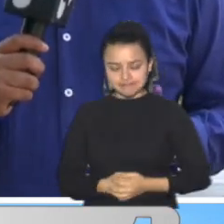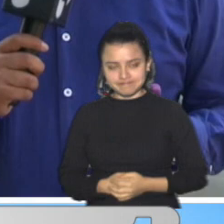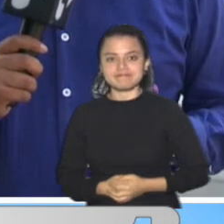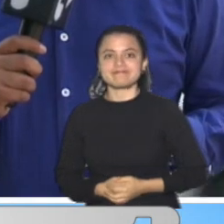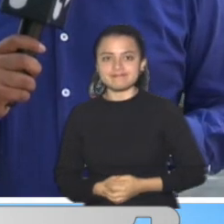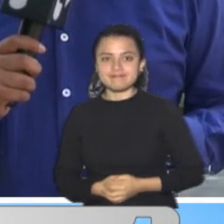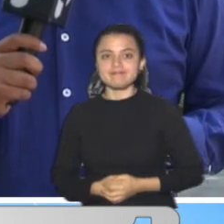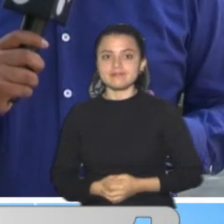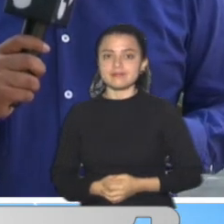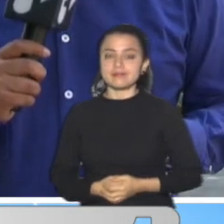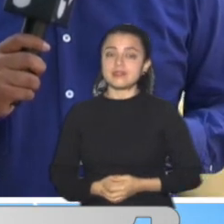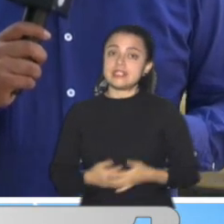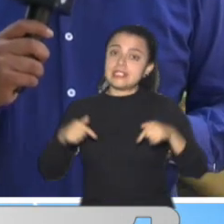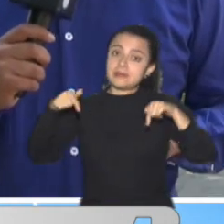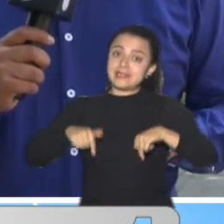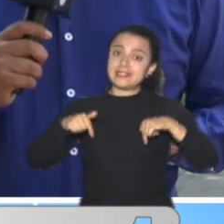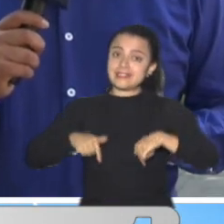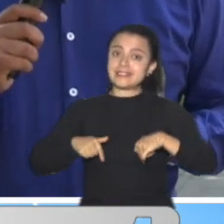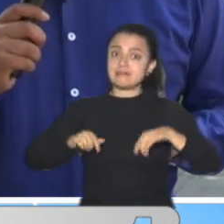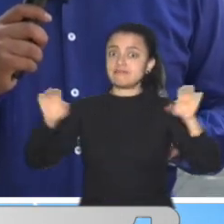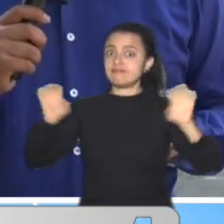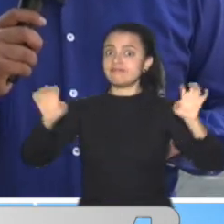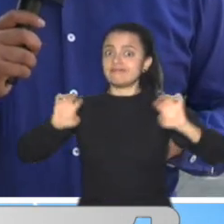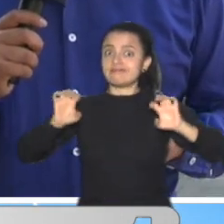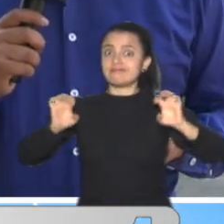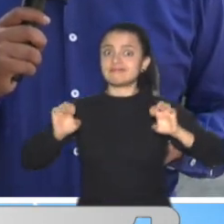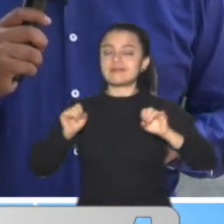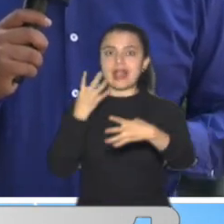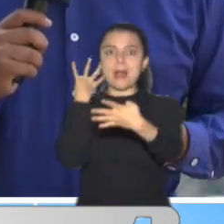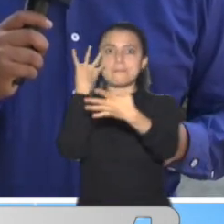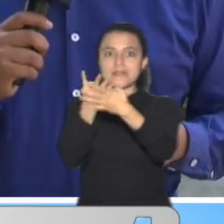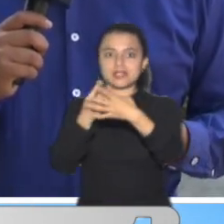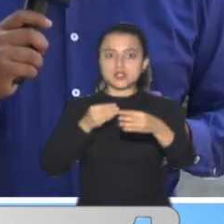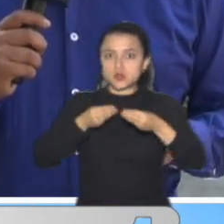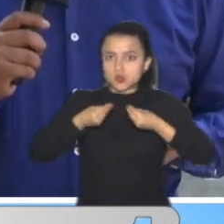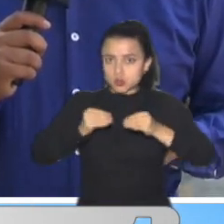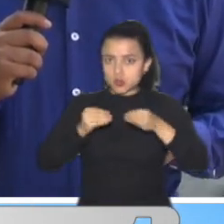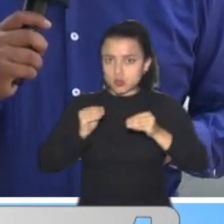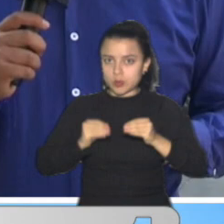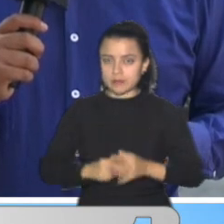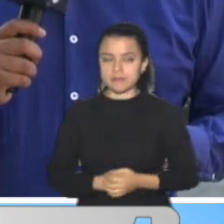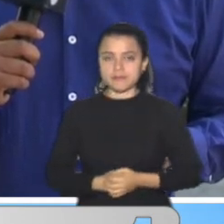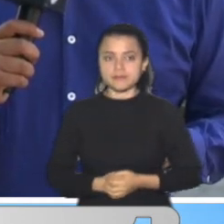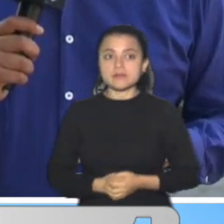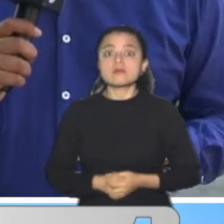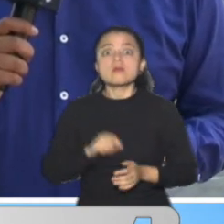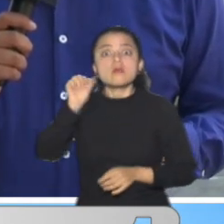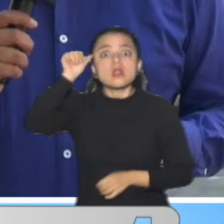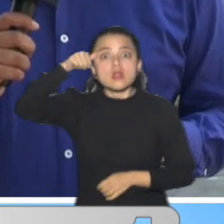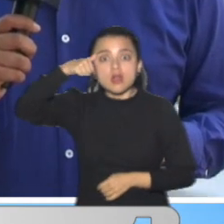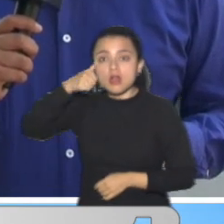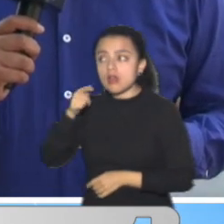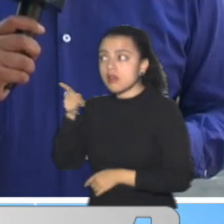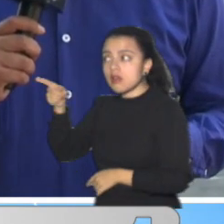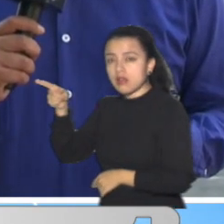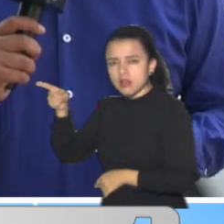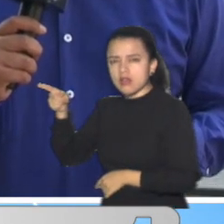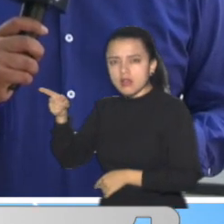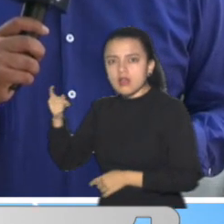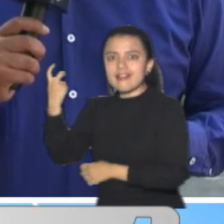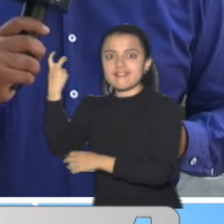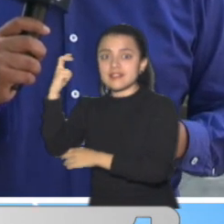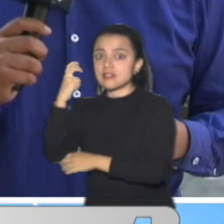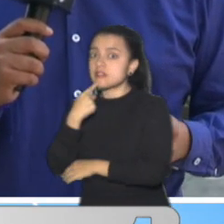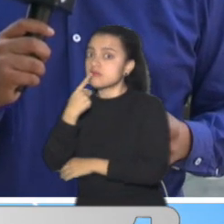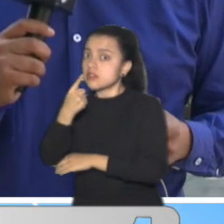emergencia en la cárcel de turba recordé o sea que la procuraduría general de la nación también recomendó estudiar el posible cierre